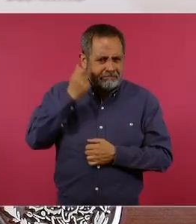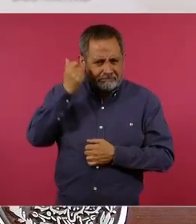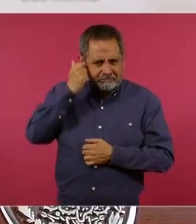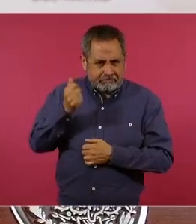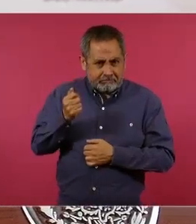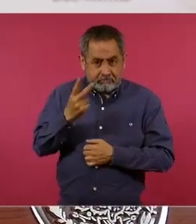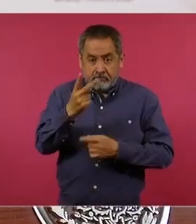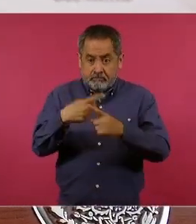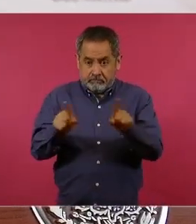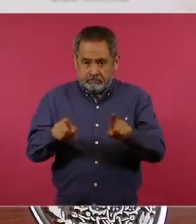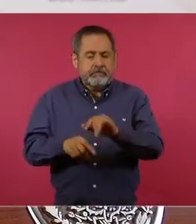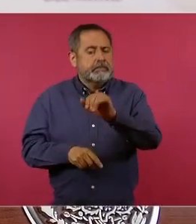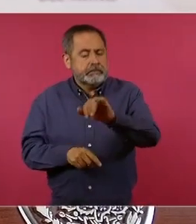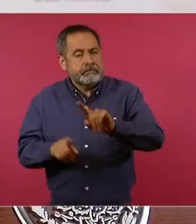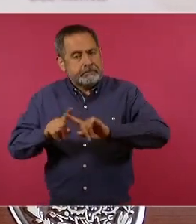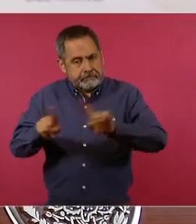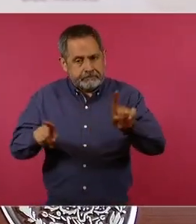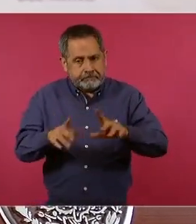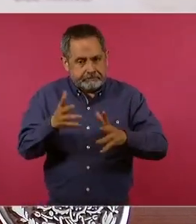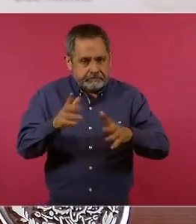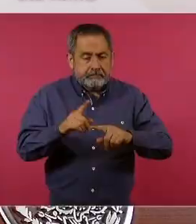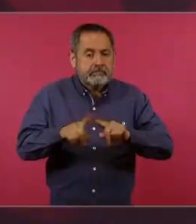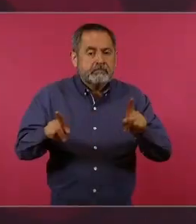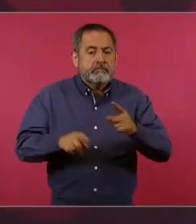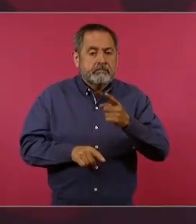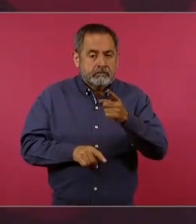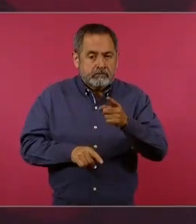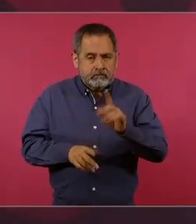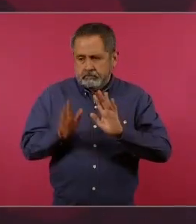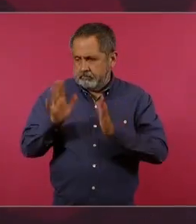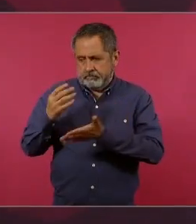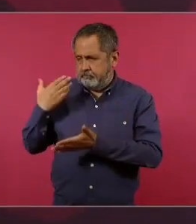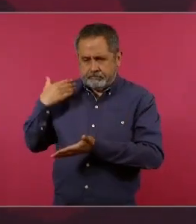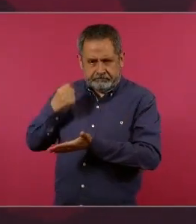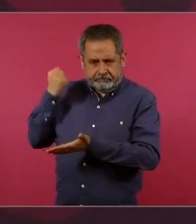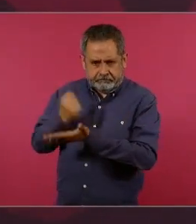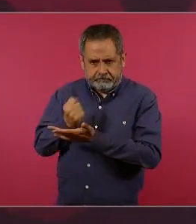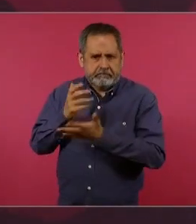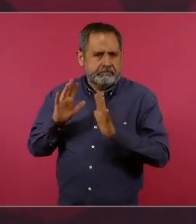ya dos. Una es la que ya está aprobada